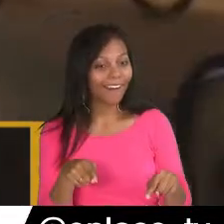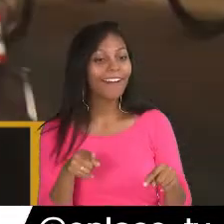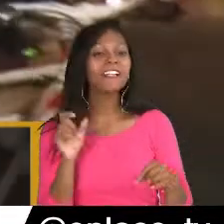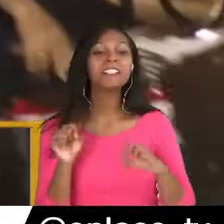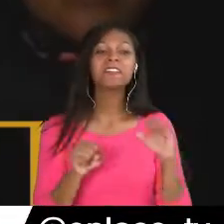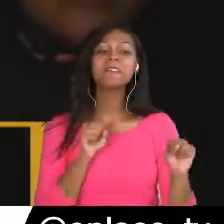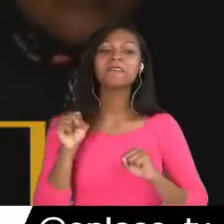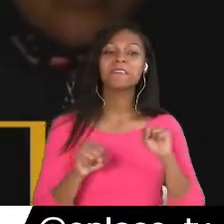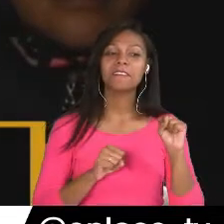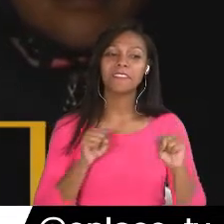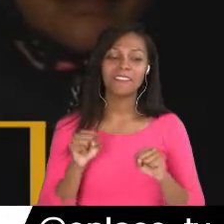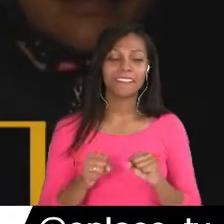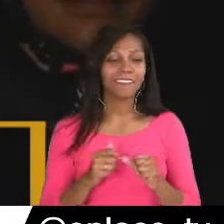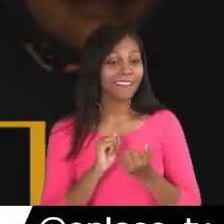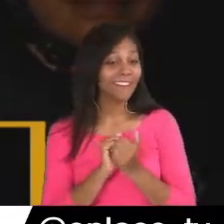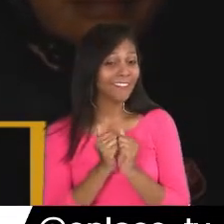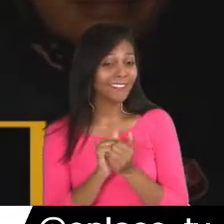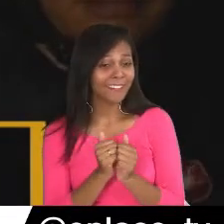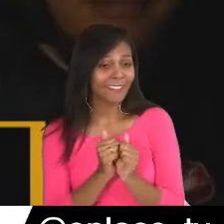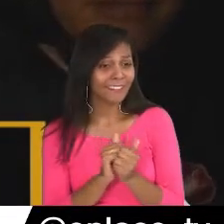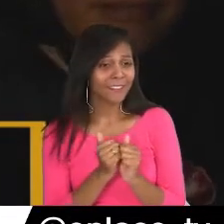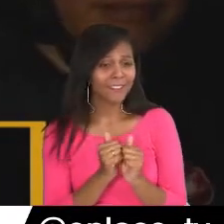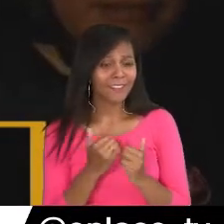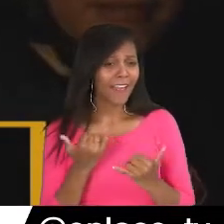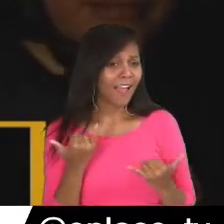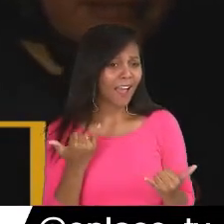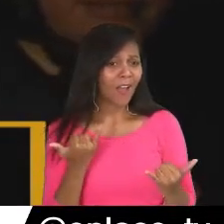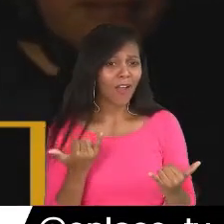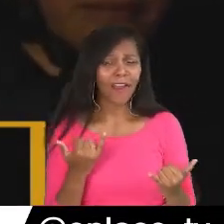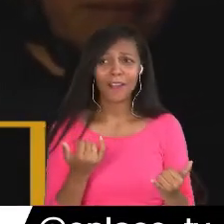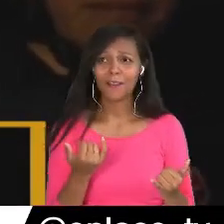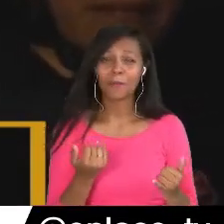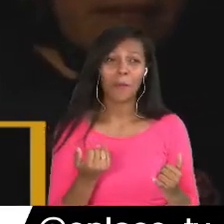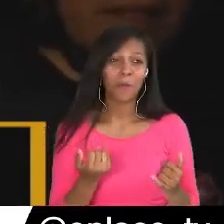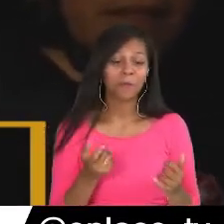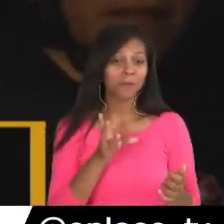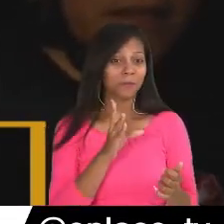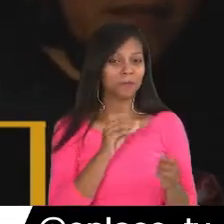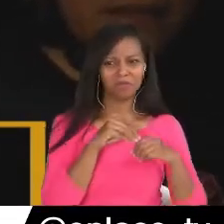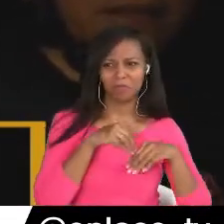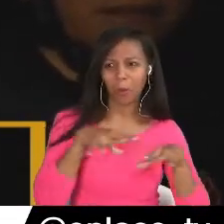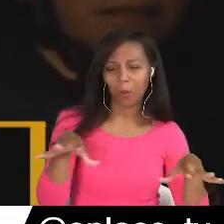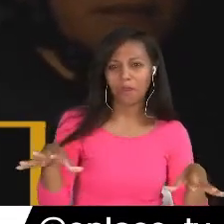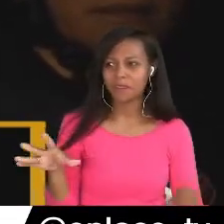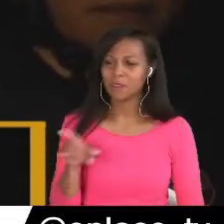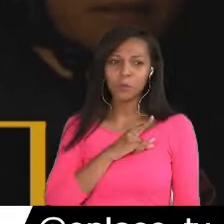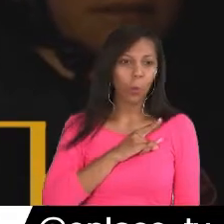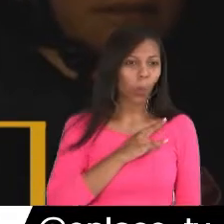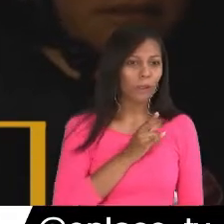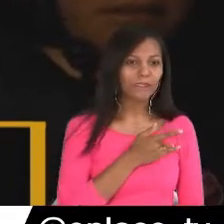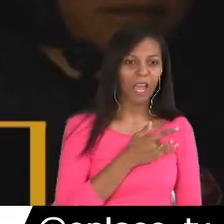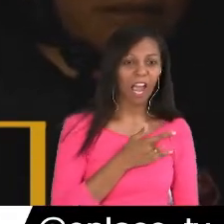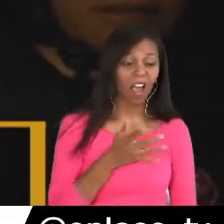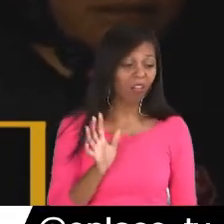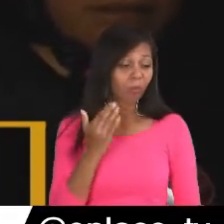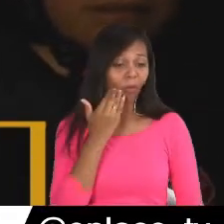ciclistas. Este es un deporte que está pues en este momento, digamos que la gente está muy contagiada y nosotras no podíamos ser la